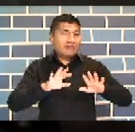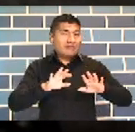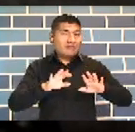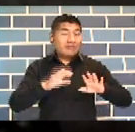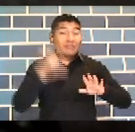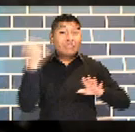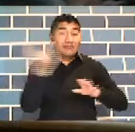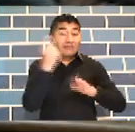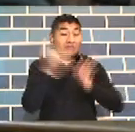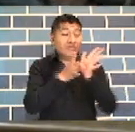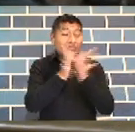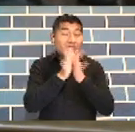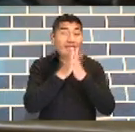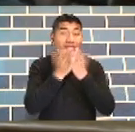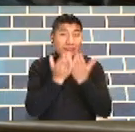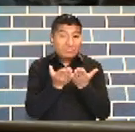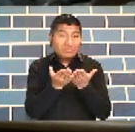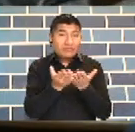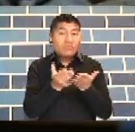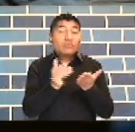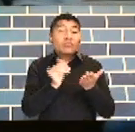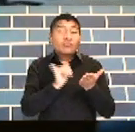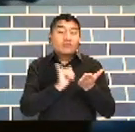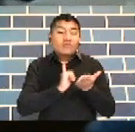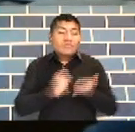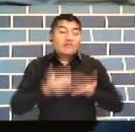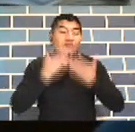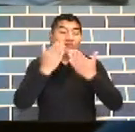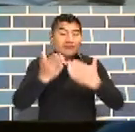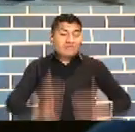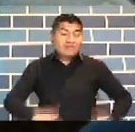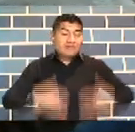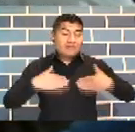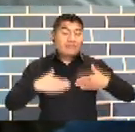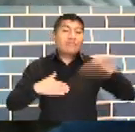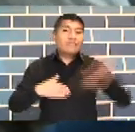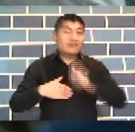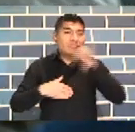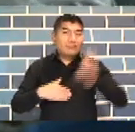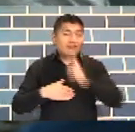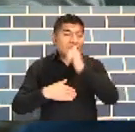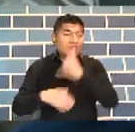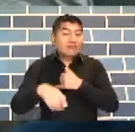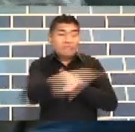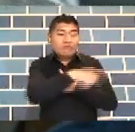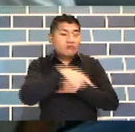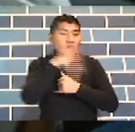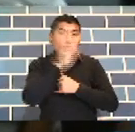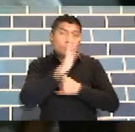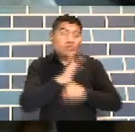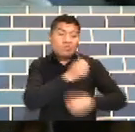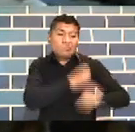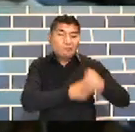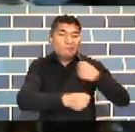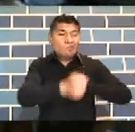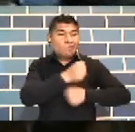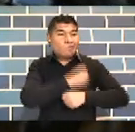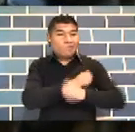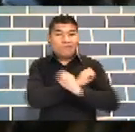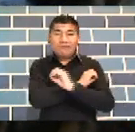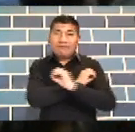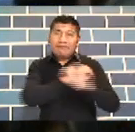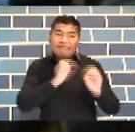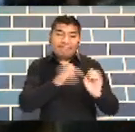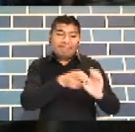Siempre en el Evangelio. Yo les doy vida eterna, ellas no perecerán jamás y nadie